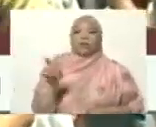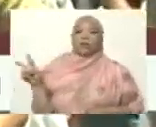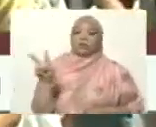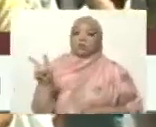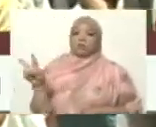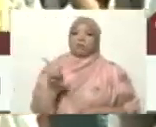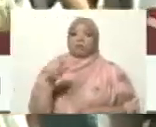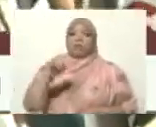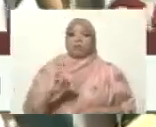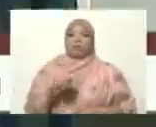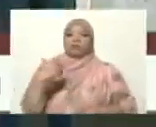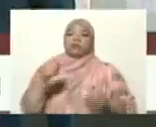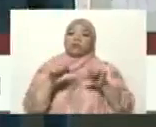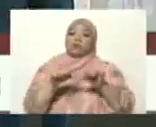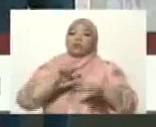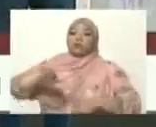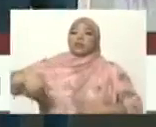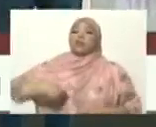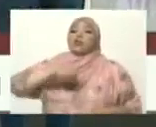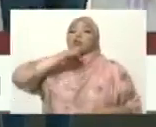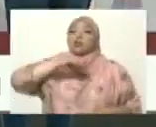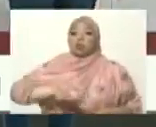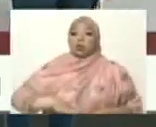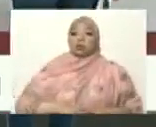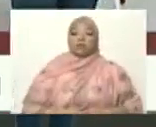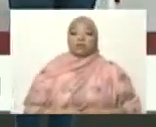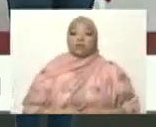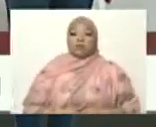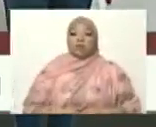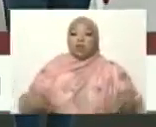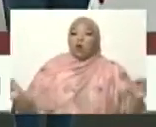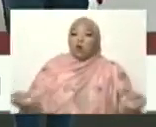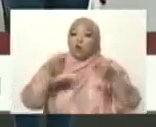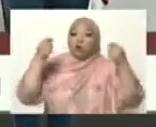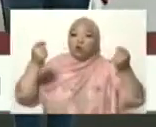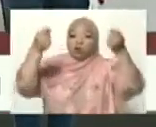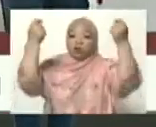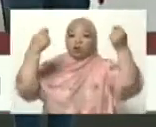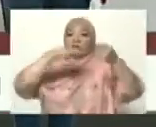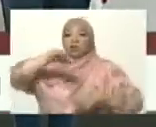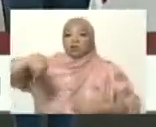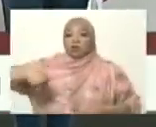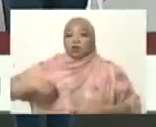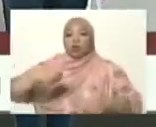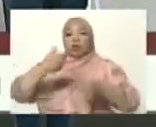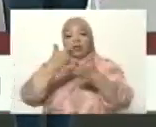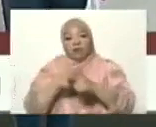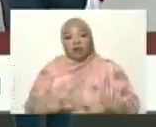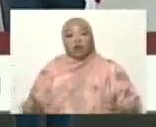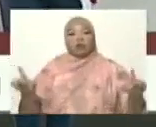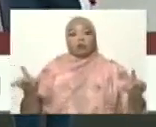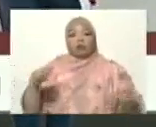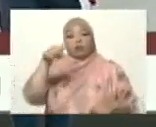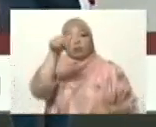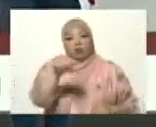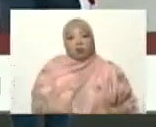se levanta sobre sí mismo, sobre su historia, bueno, gloriosa, digna de nuestro ejército libertador, y aquí